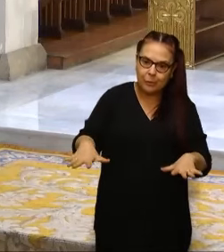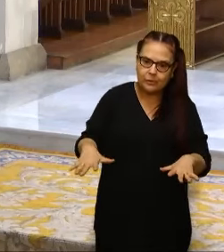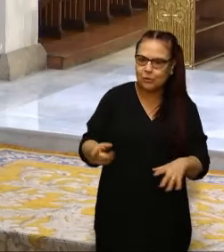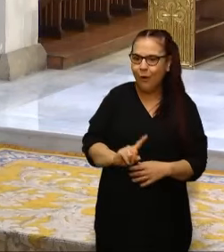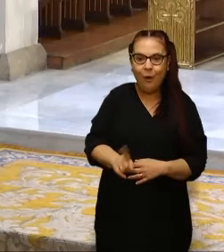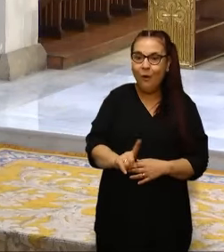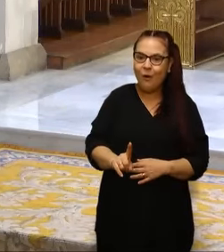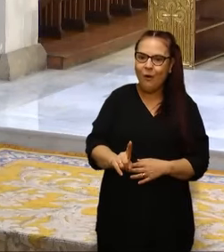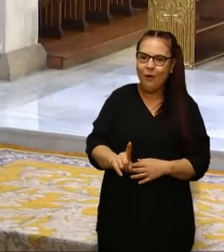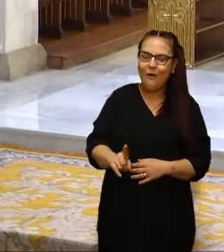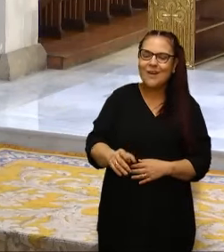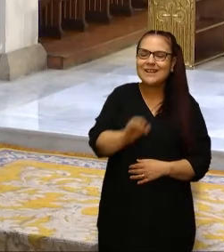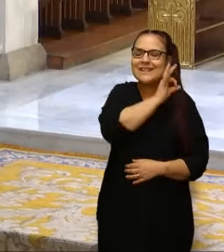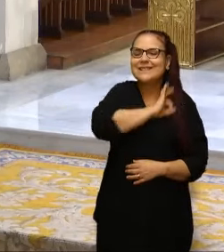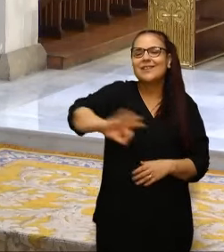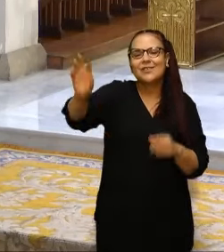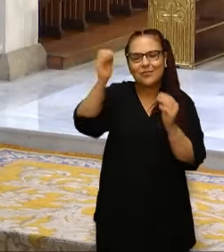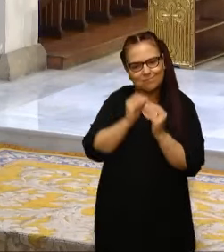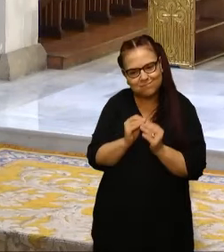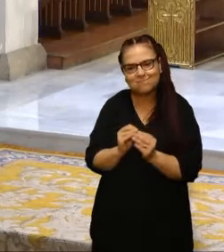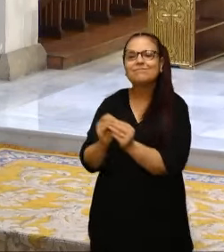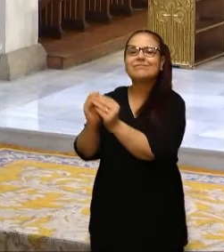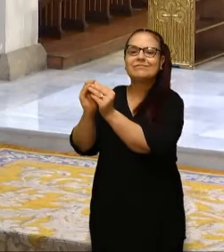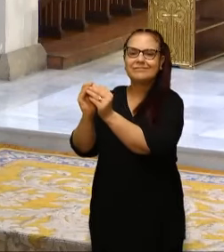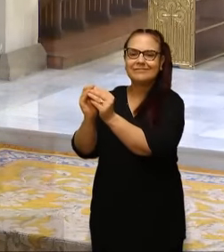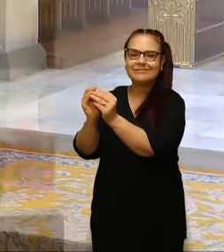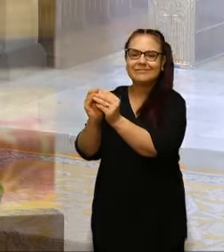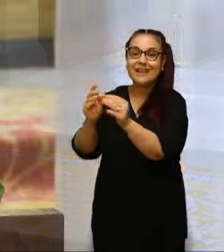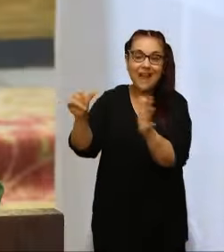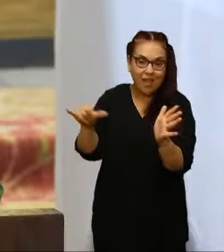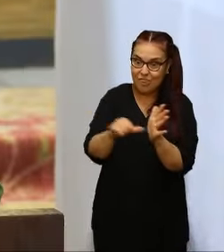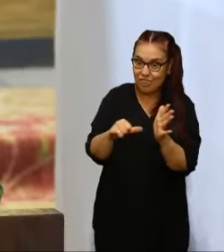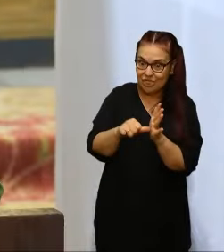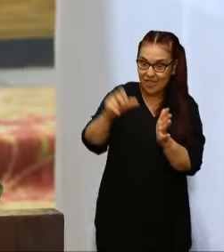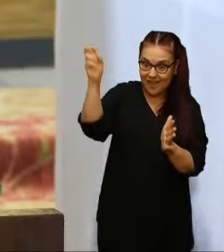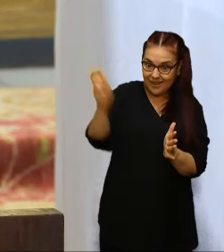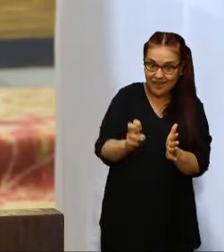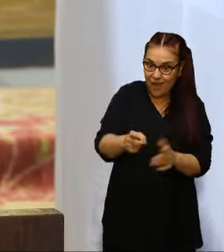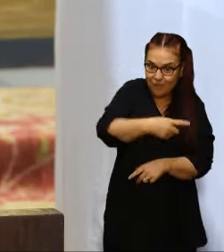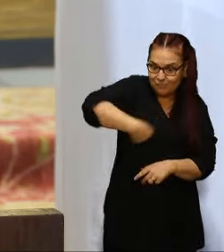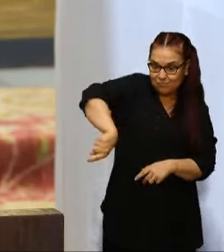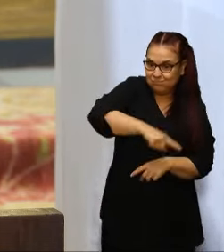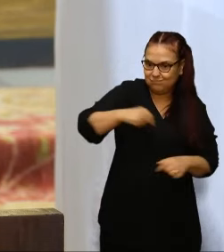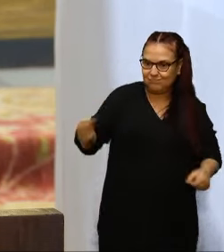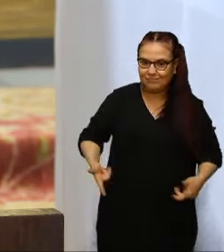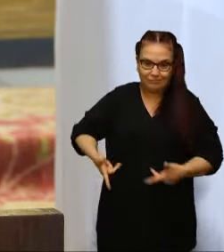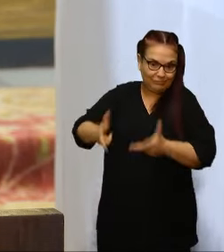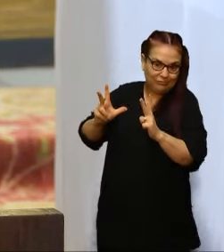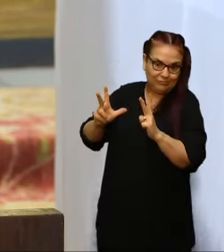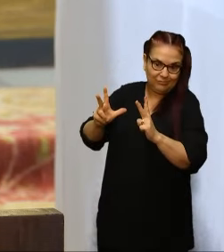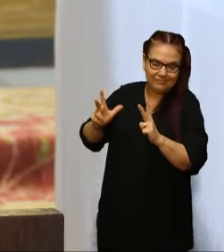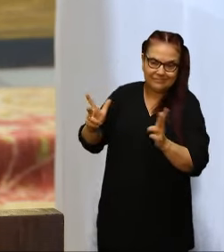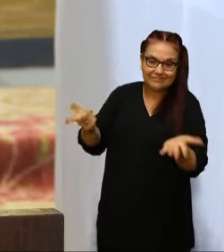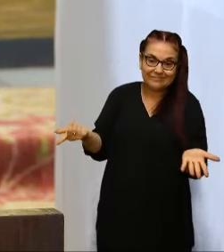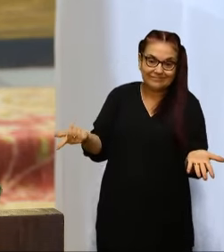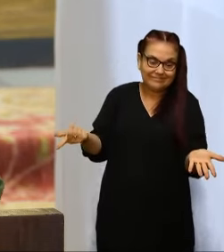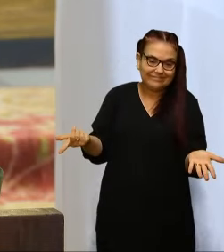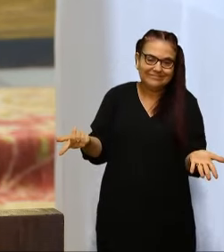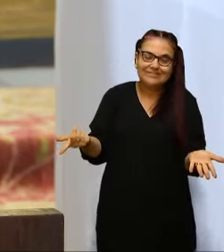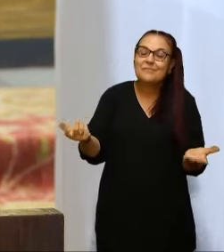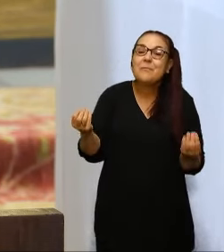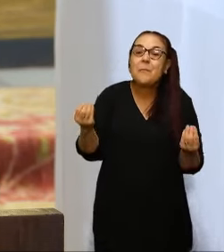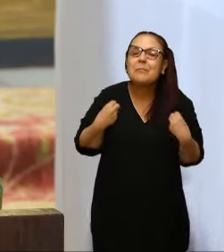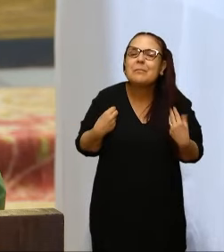no, que no, que el Señor está con nosotros. Se acerca vuestra liberación. Es una llamada a vivir la